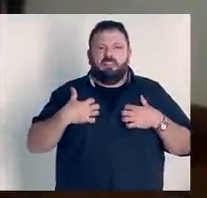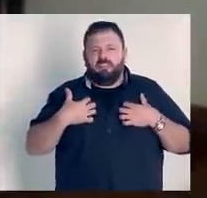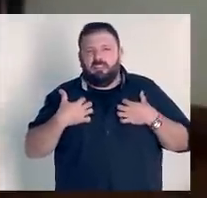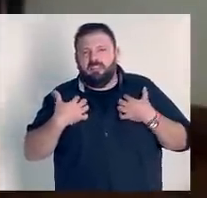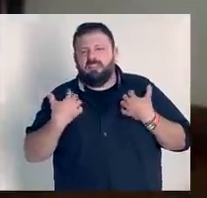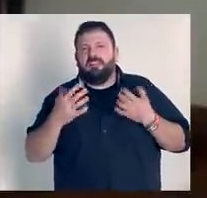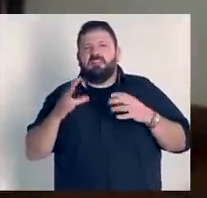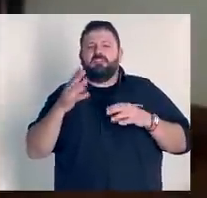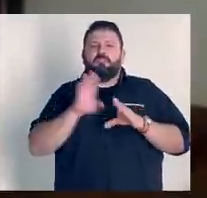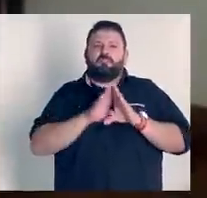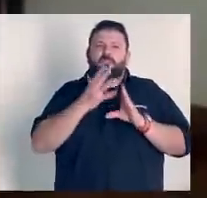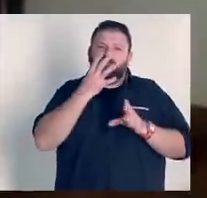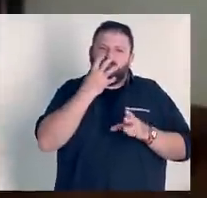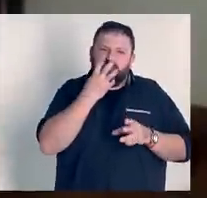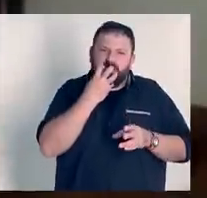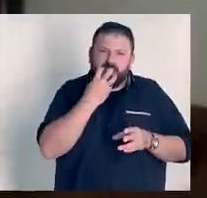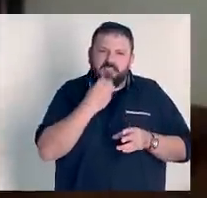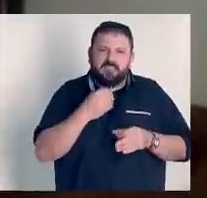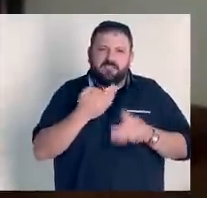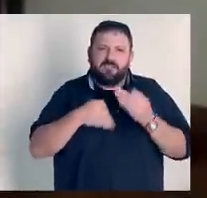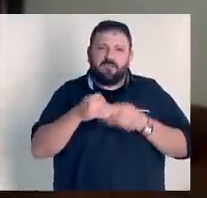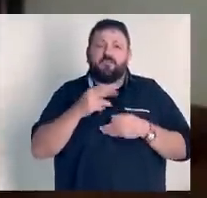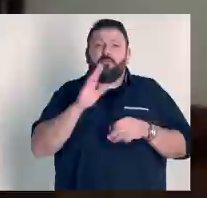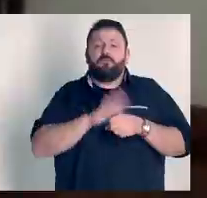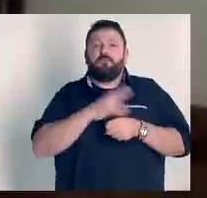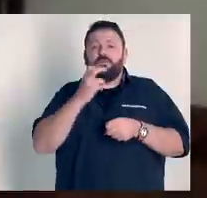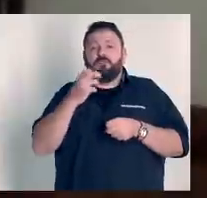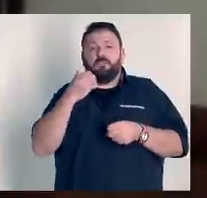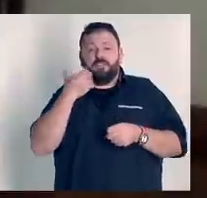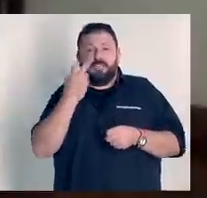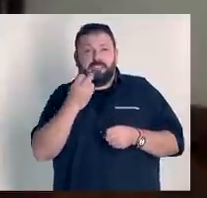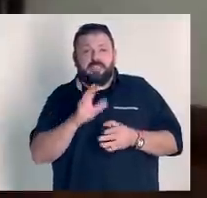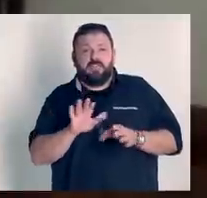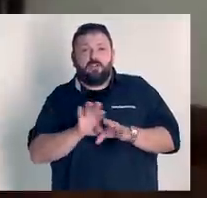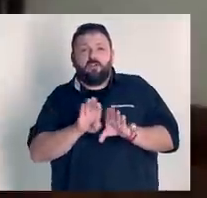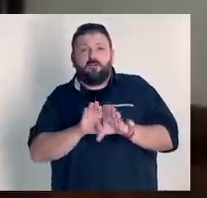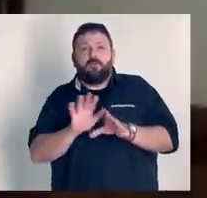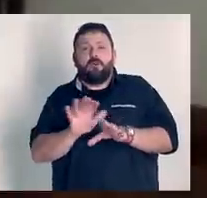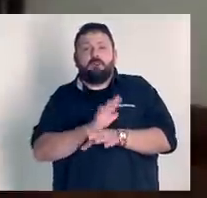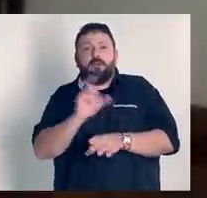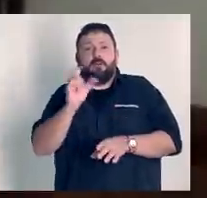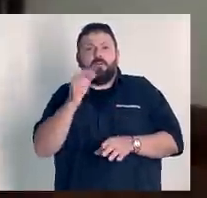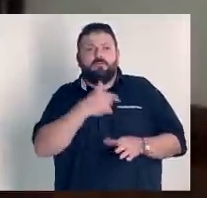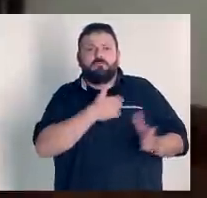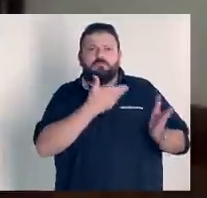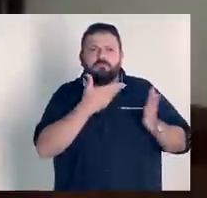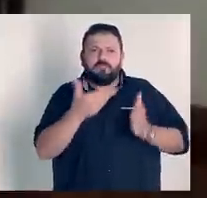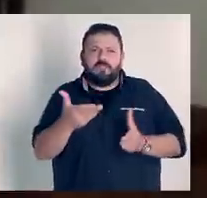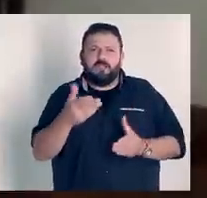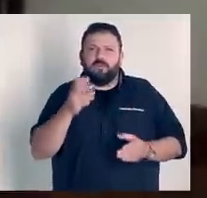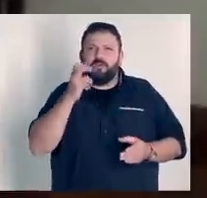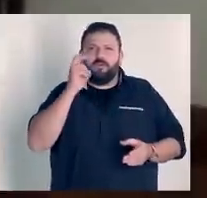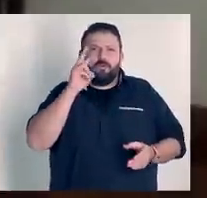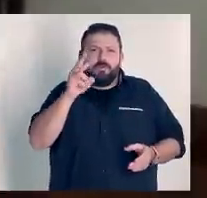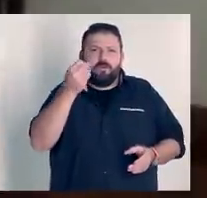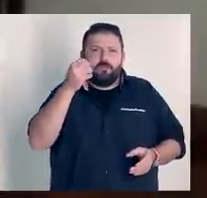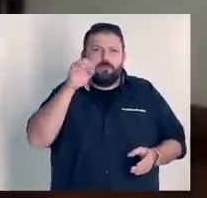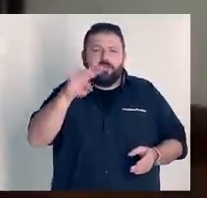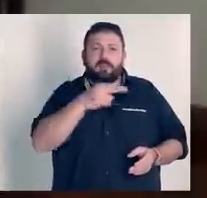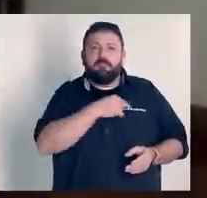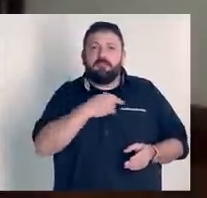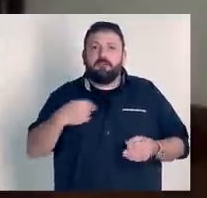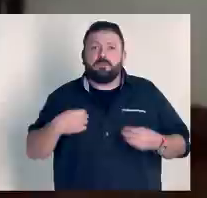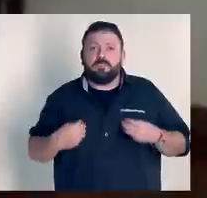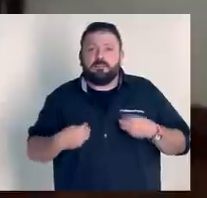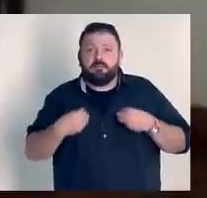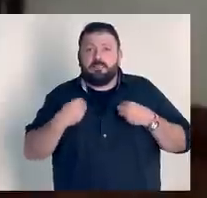frustración y de mucho deseo de transformar esa situación. Y así es como llega OmniLife a nuestra vida, a través de esa necesidad